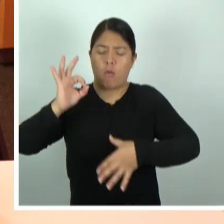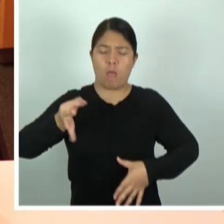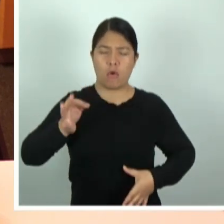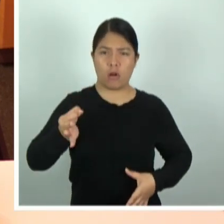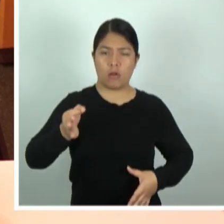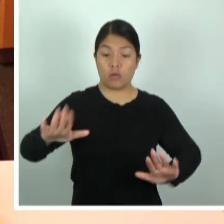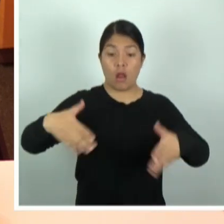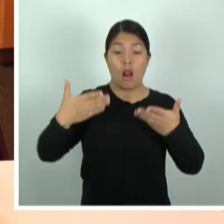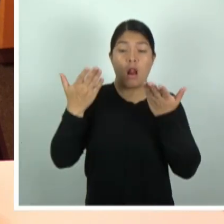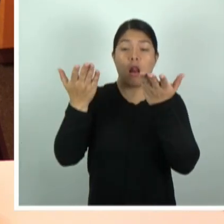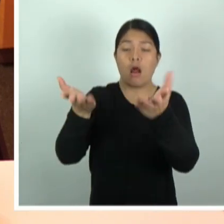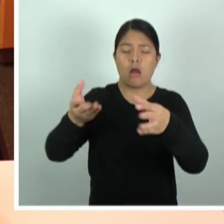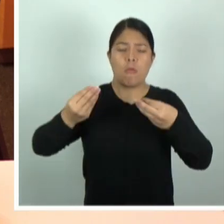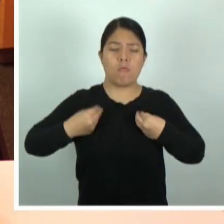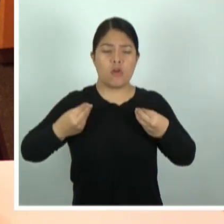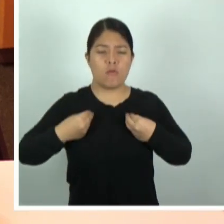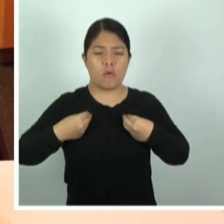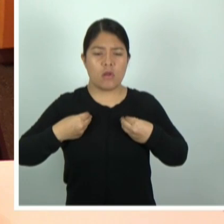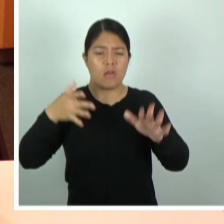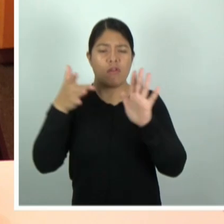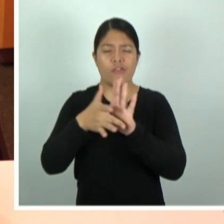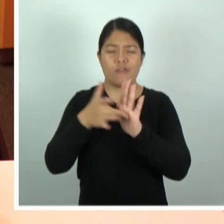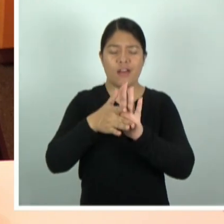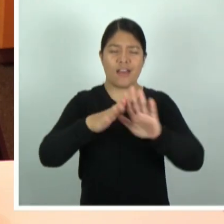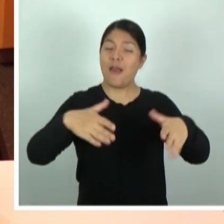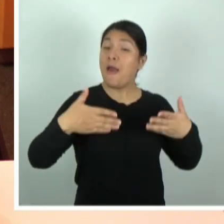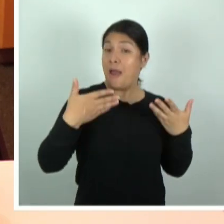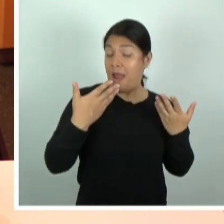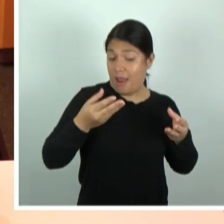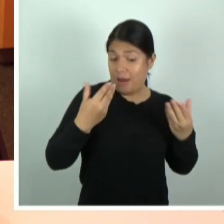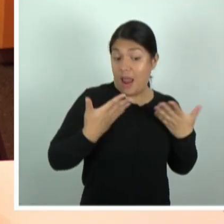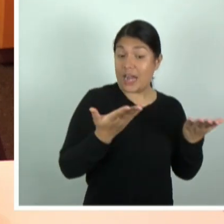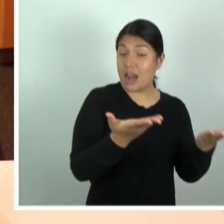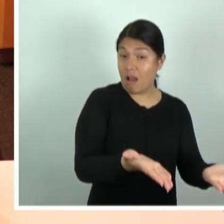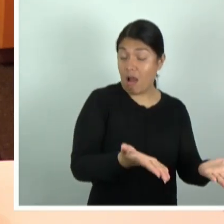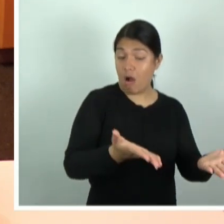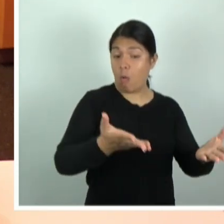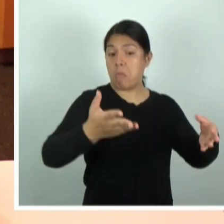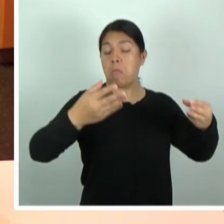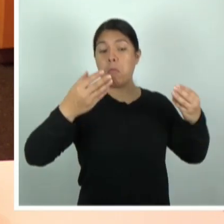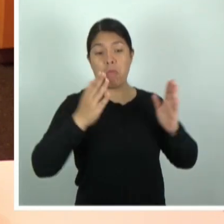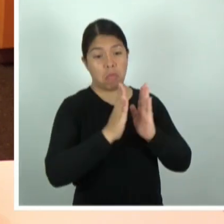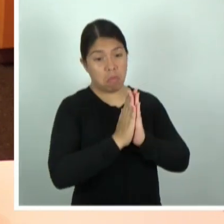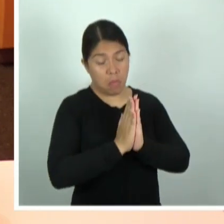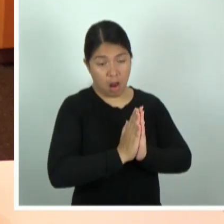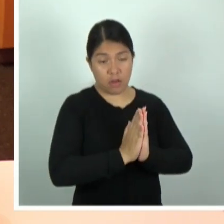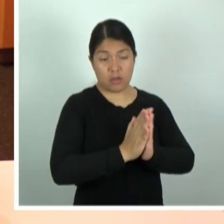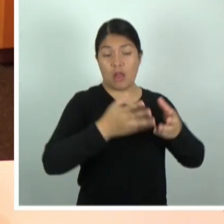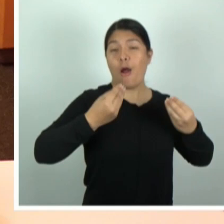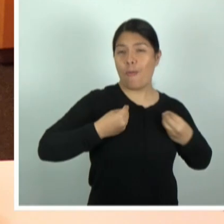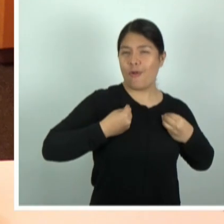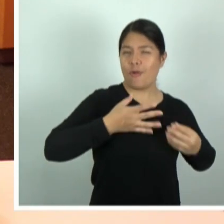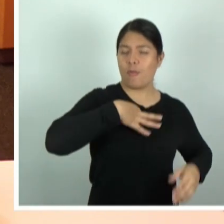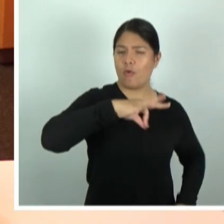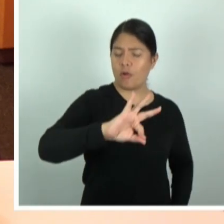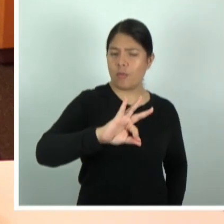es vivir en el regalo de la santidad. La santidad nosotros no la podemos trabajar, no la podemos